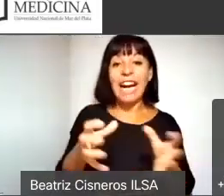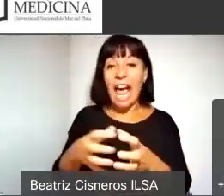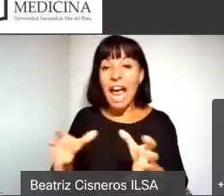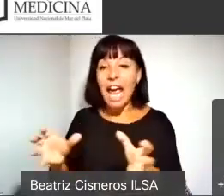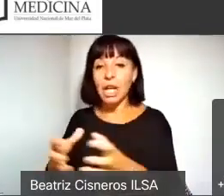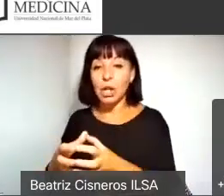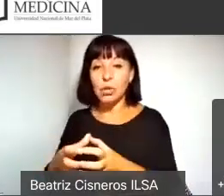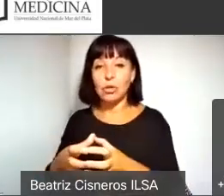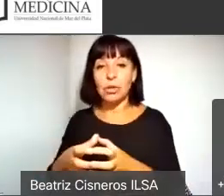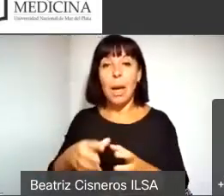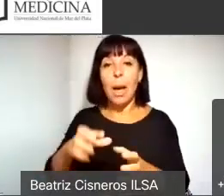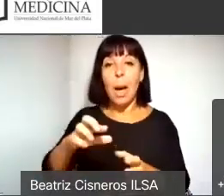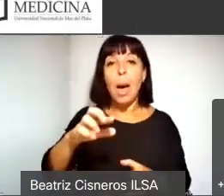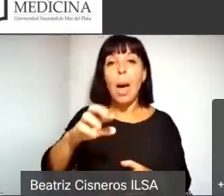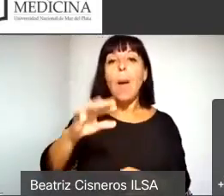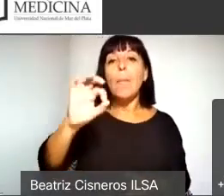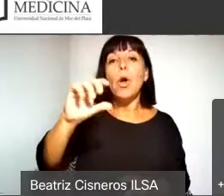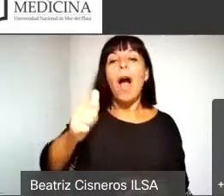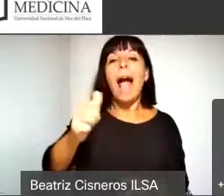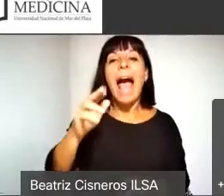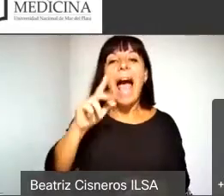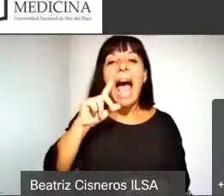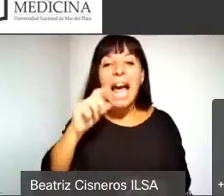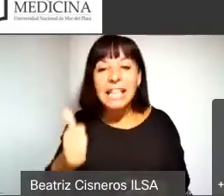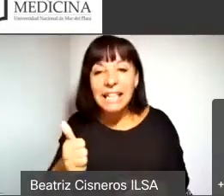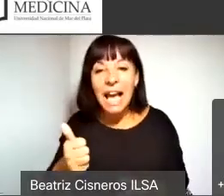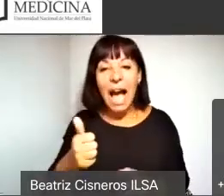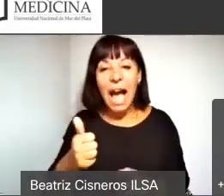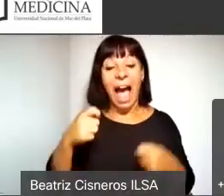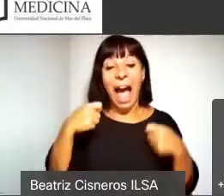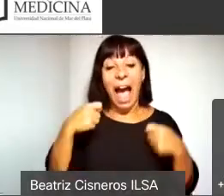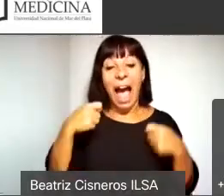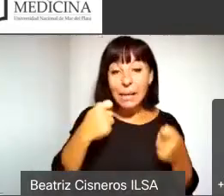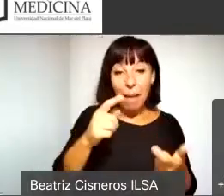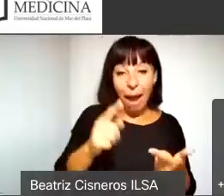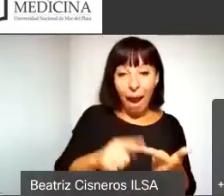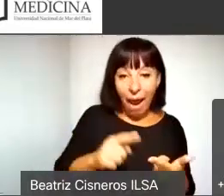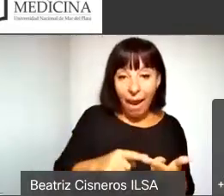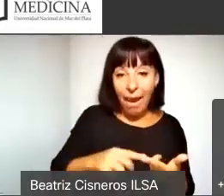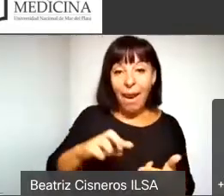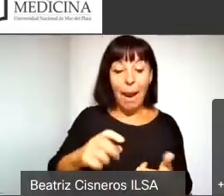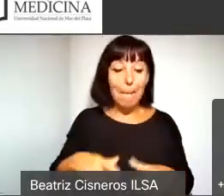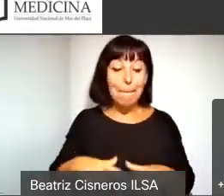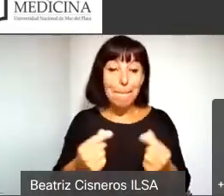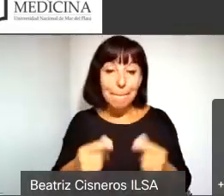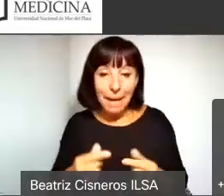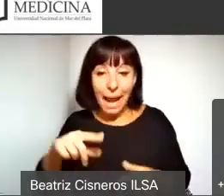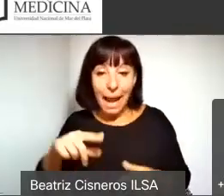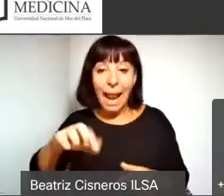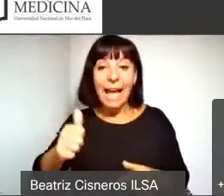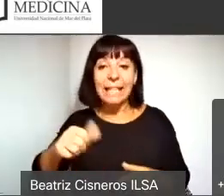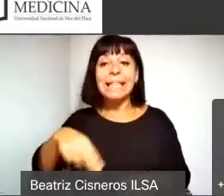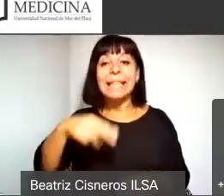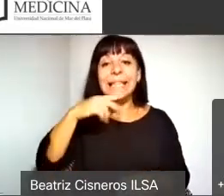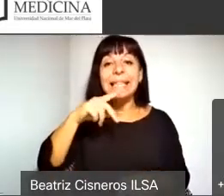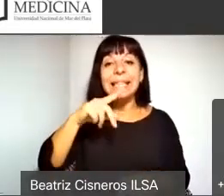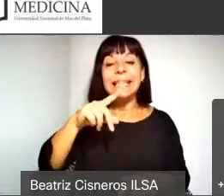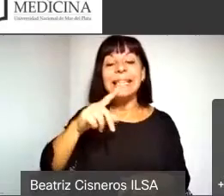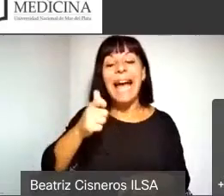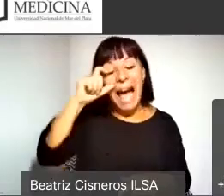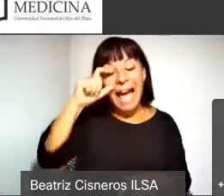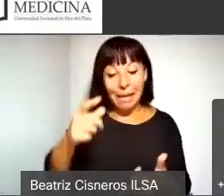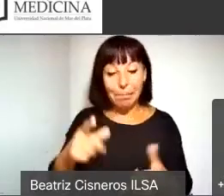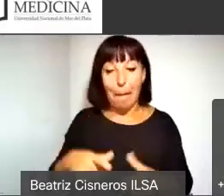Procaria, el reino Animalia, formado por los animales, el reino Plantae, conformado por las plantas, el